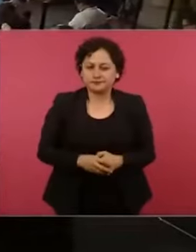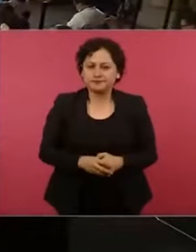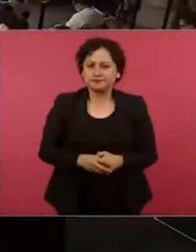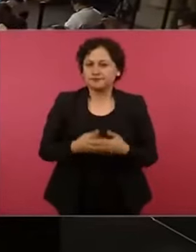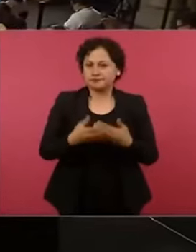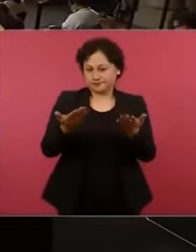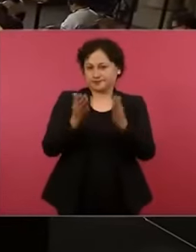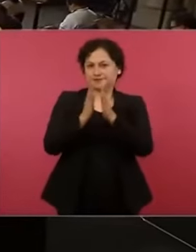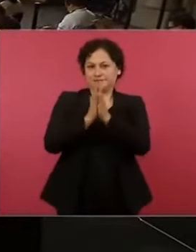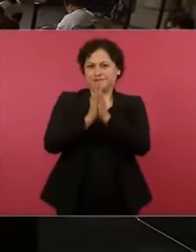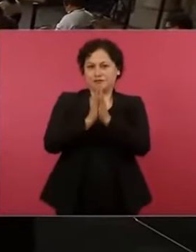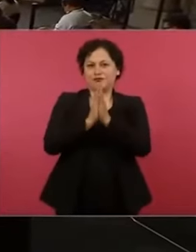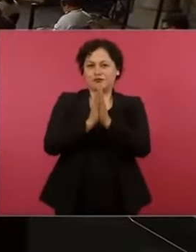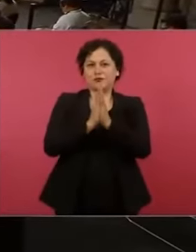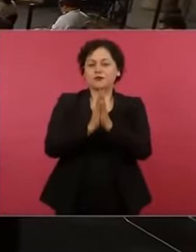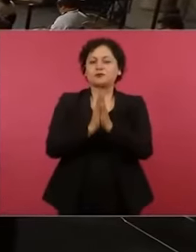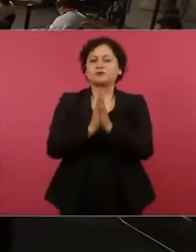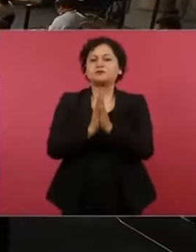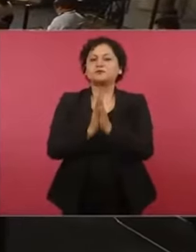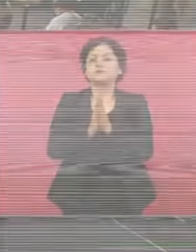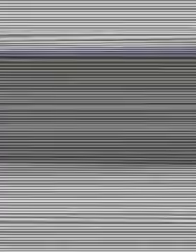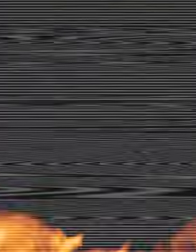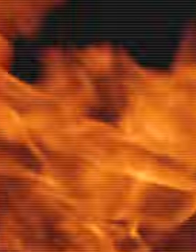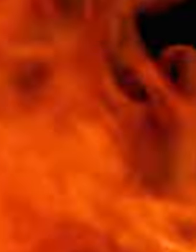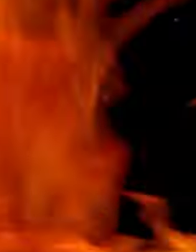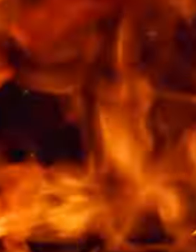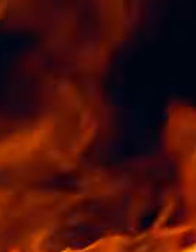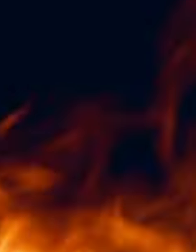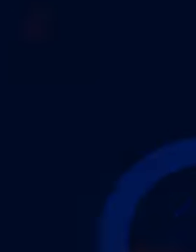agradecerle a este legislador sus palabras